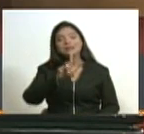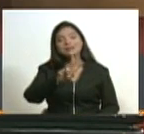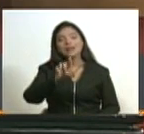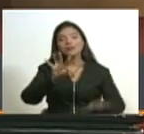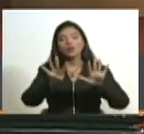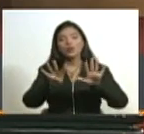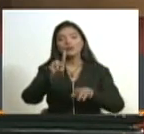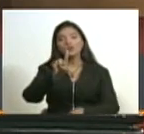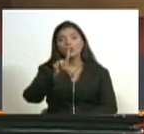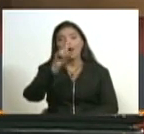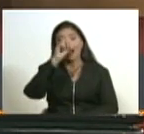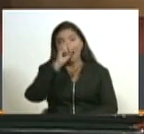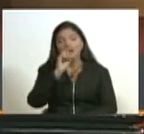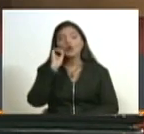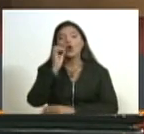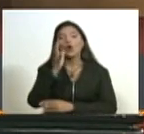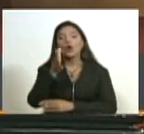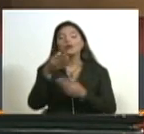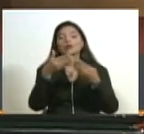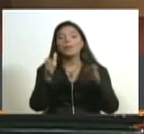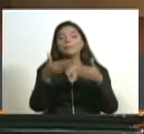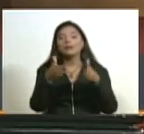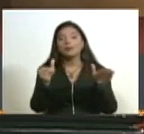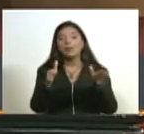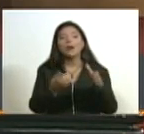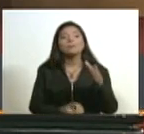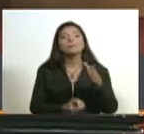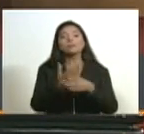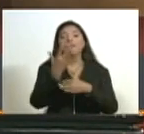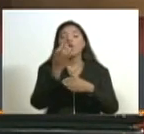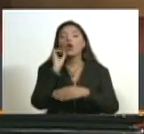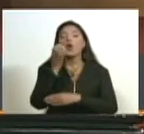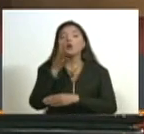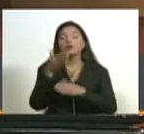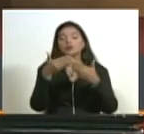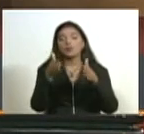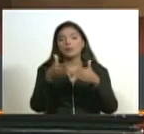191 años del Congreso de Panamá, de la instalación del Congreso de Panamá.